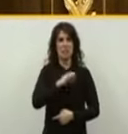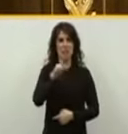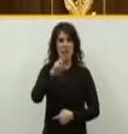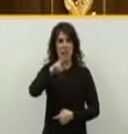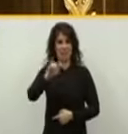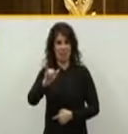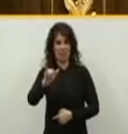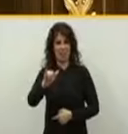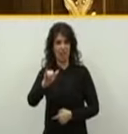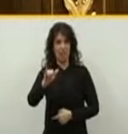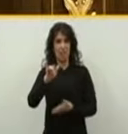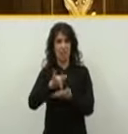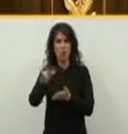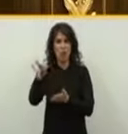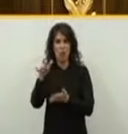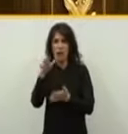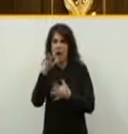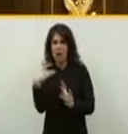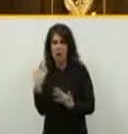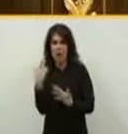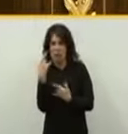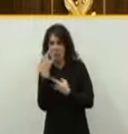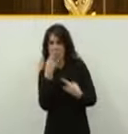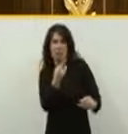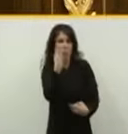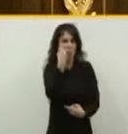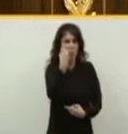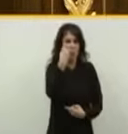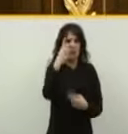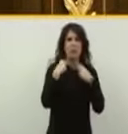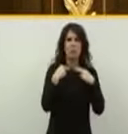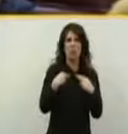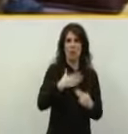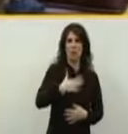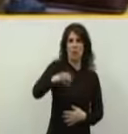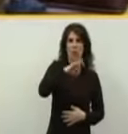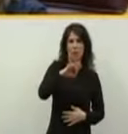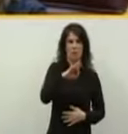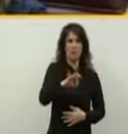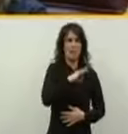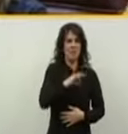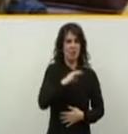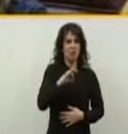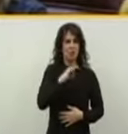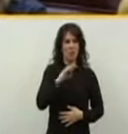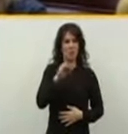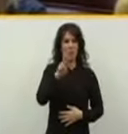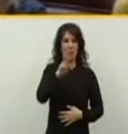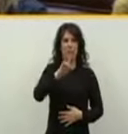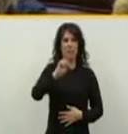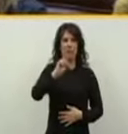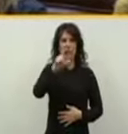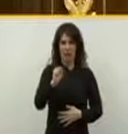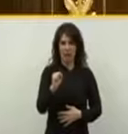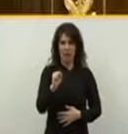bebe los vientos por un diputado de Podemos, el señor Miguel Vila. Y les aseguro algo, no está entre mis